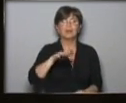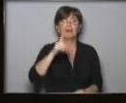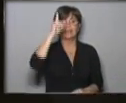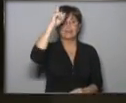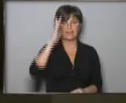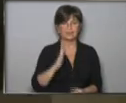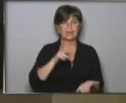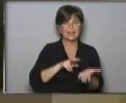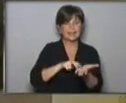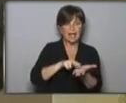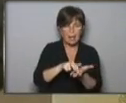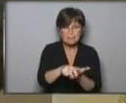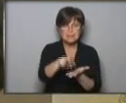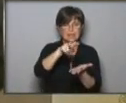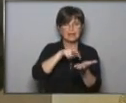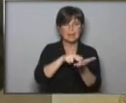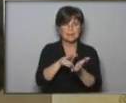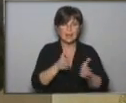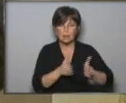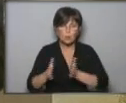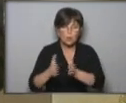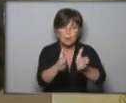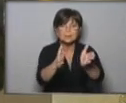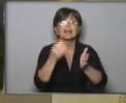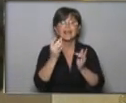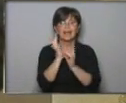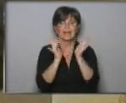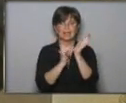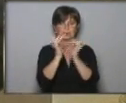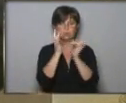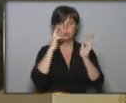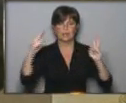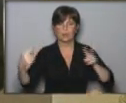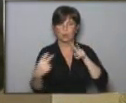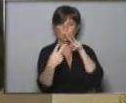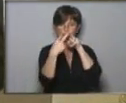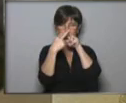el que camina hacia el encuentro con Jesucristo.